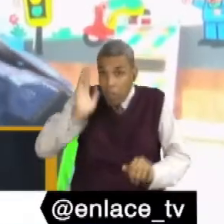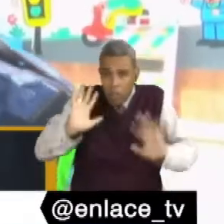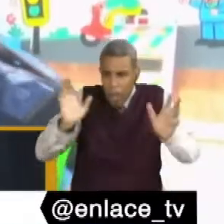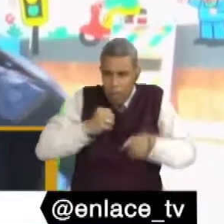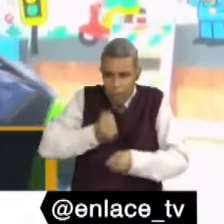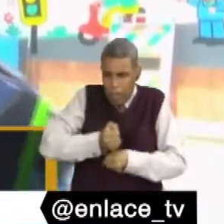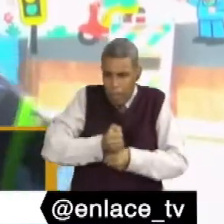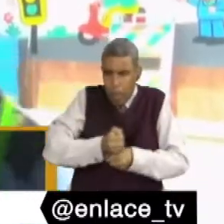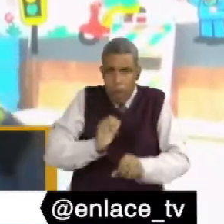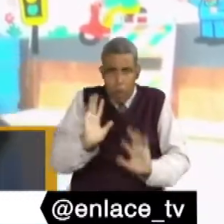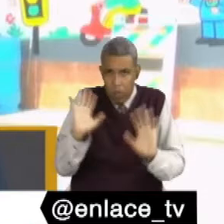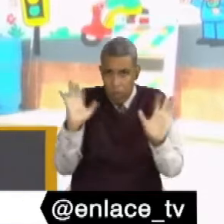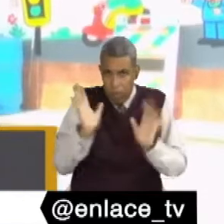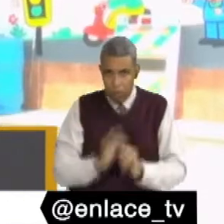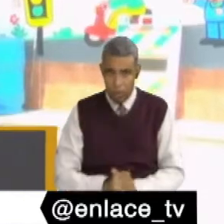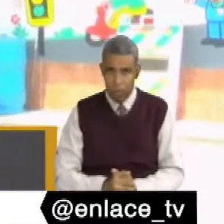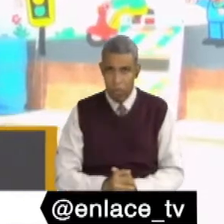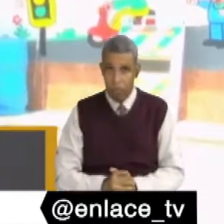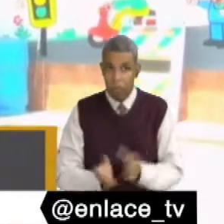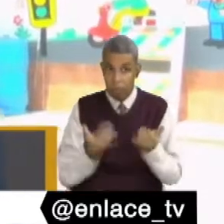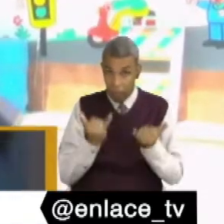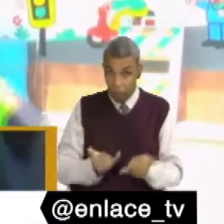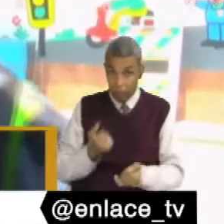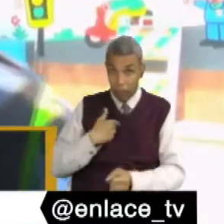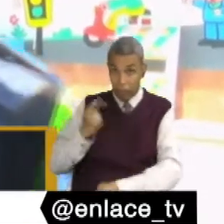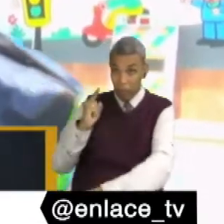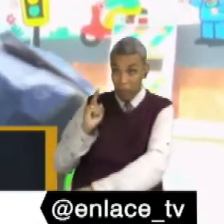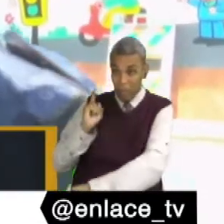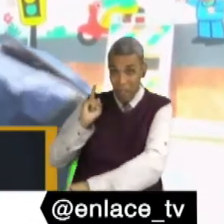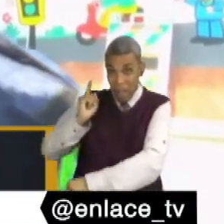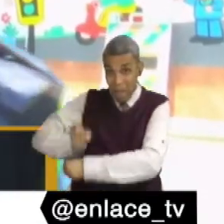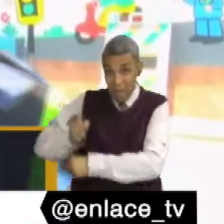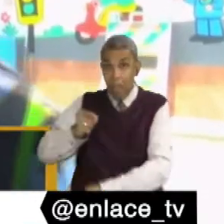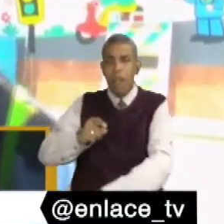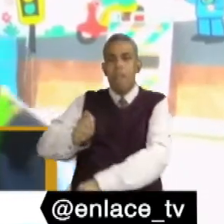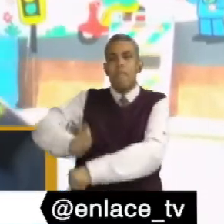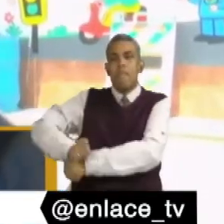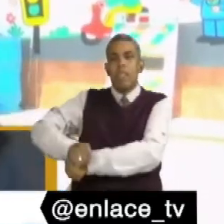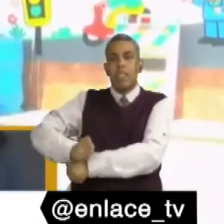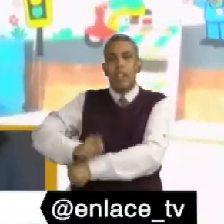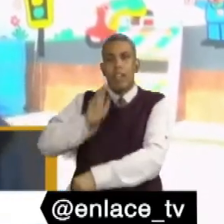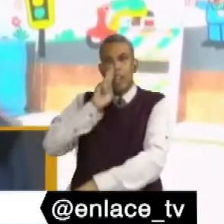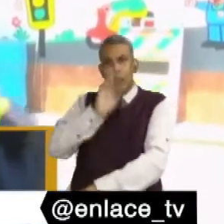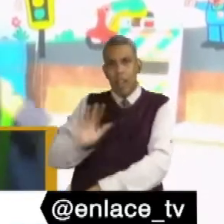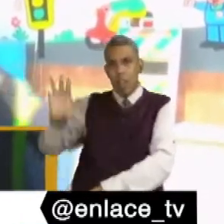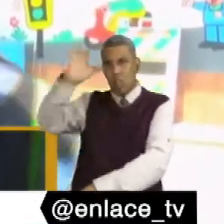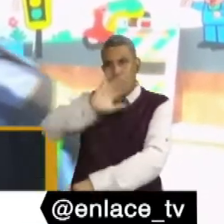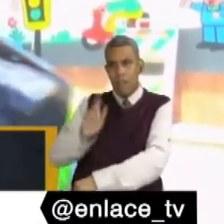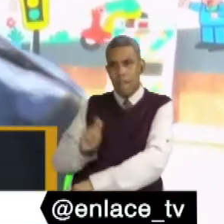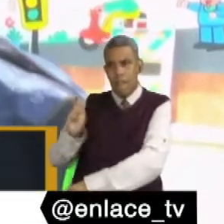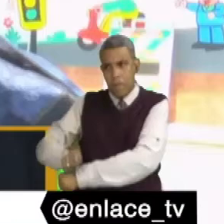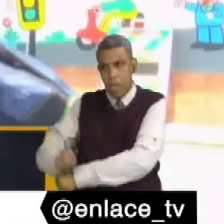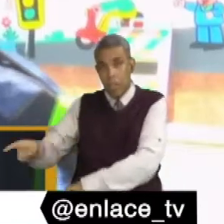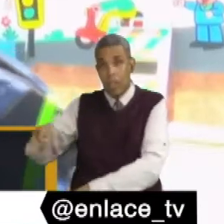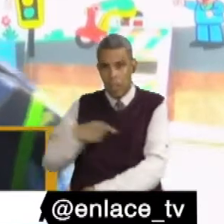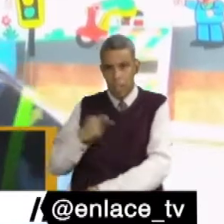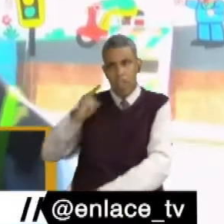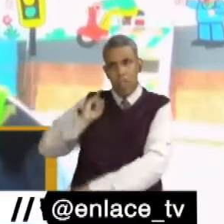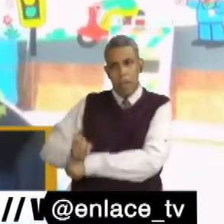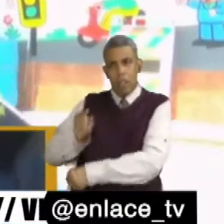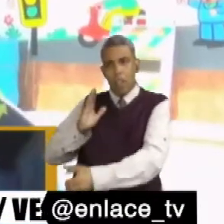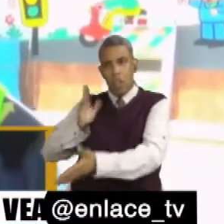ir a hacer una respectiva denuncia en la Fiscalía General de la Nación por esta clase de agresiones y maltrato, también